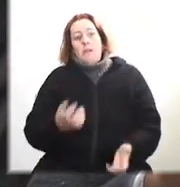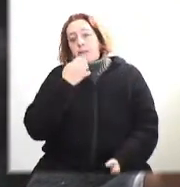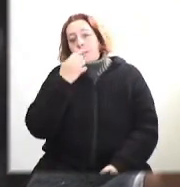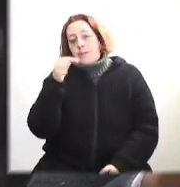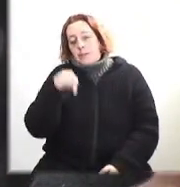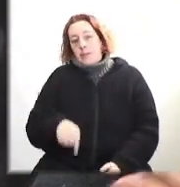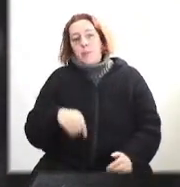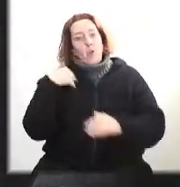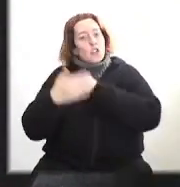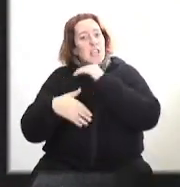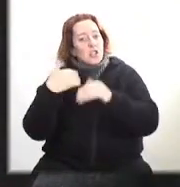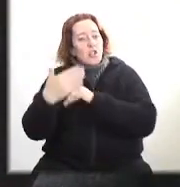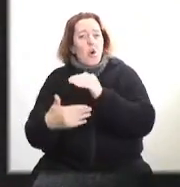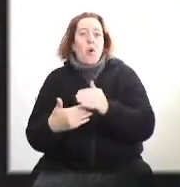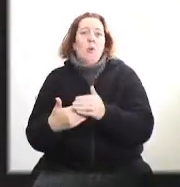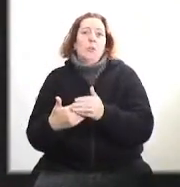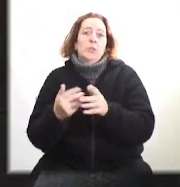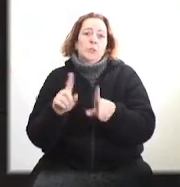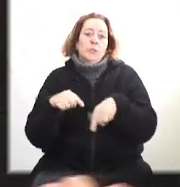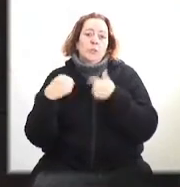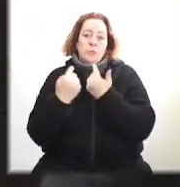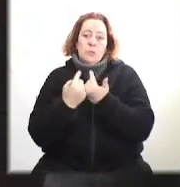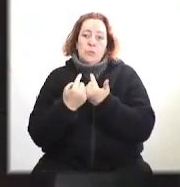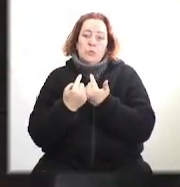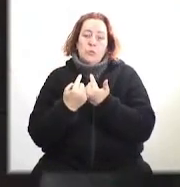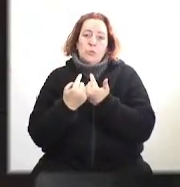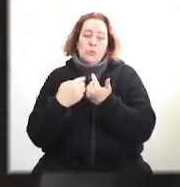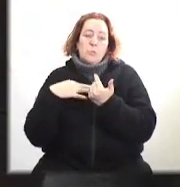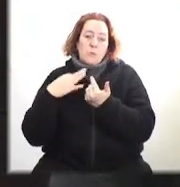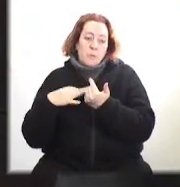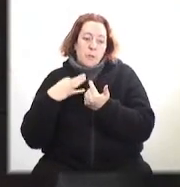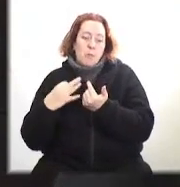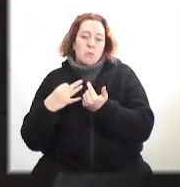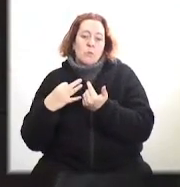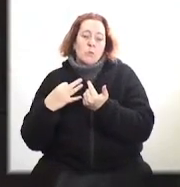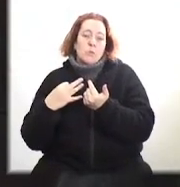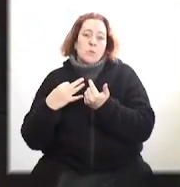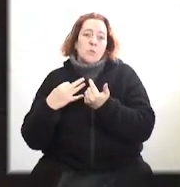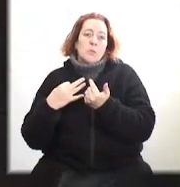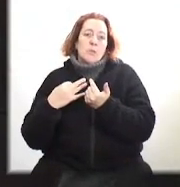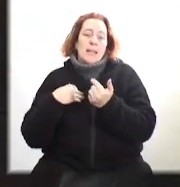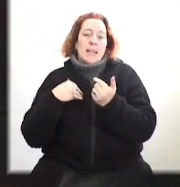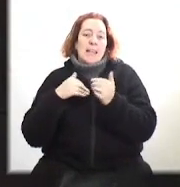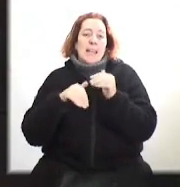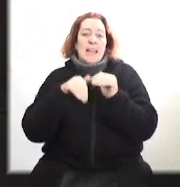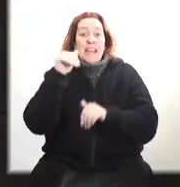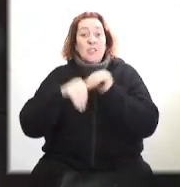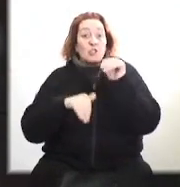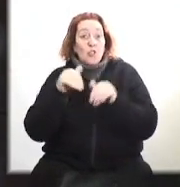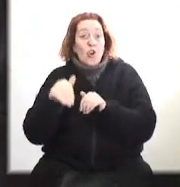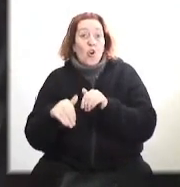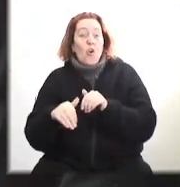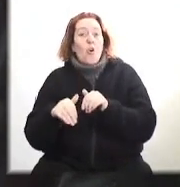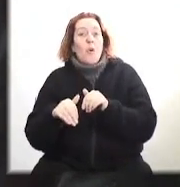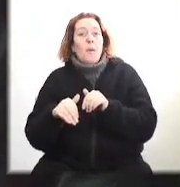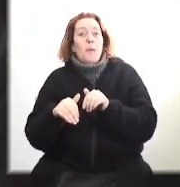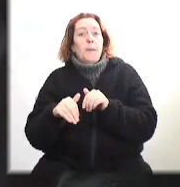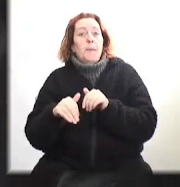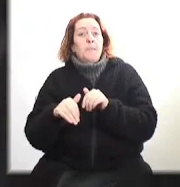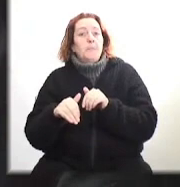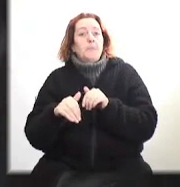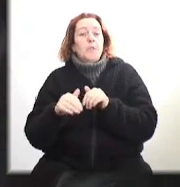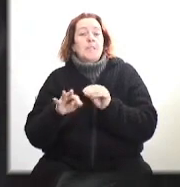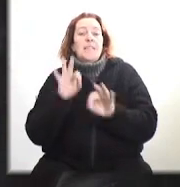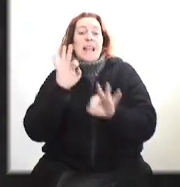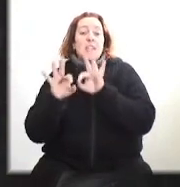en este proceso que hemos vivido de elección o